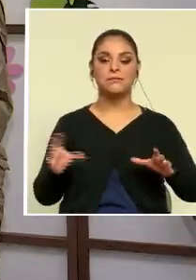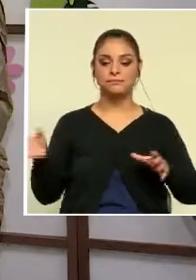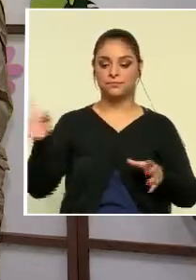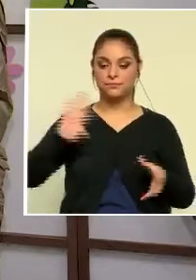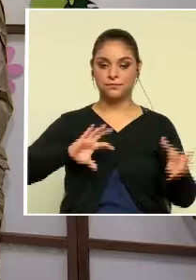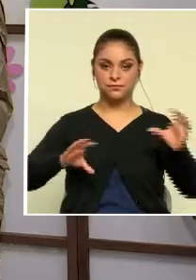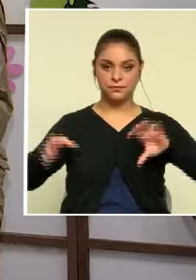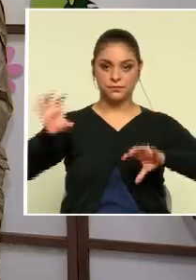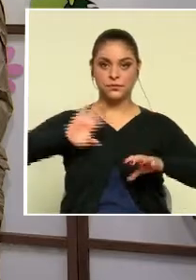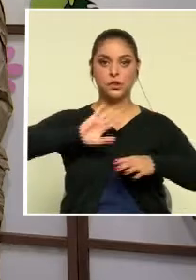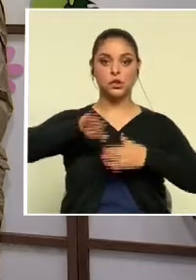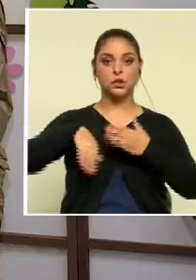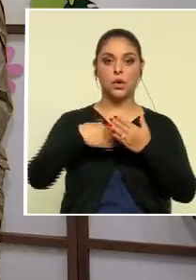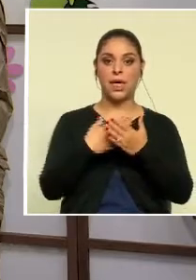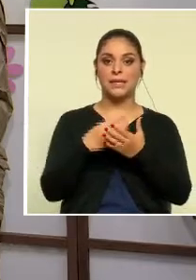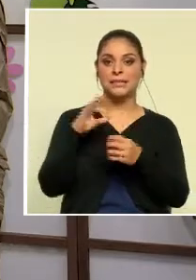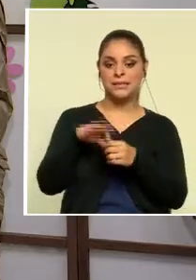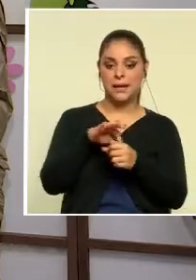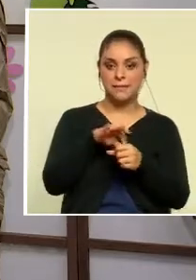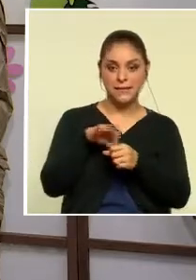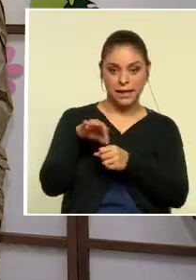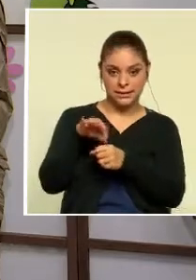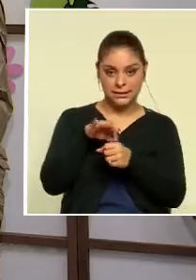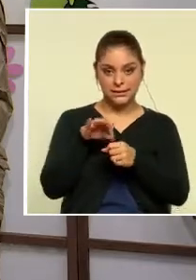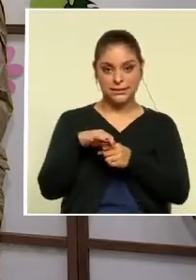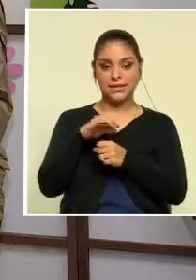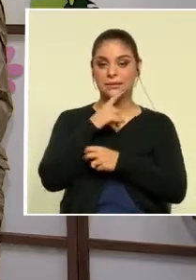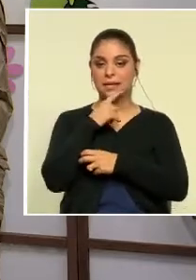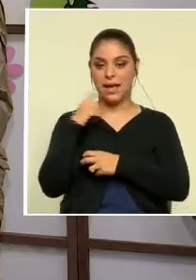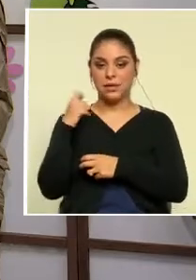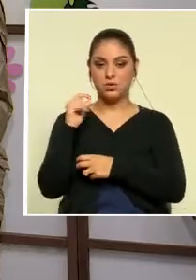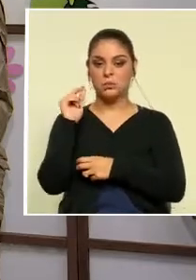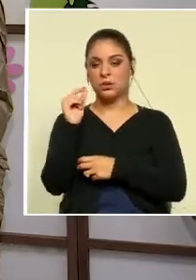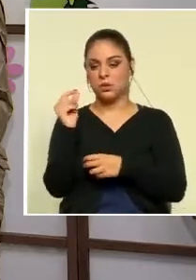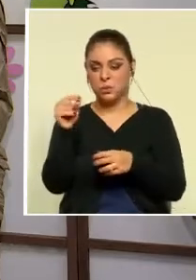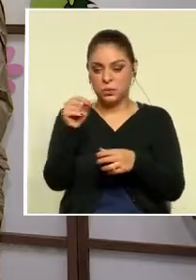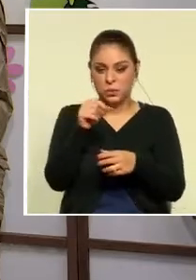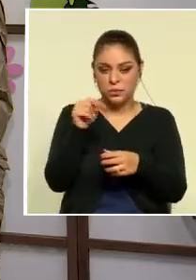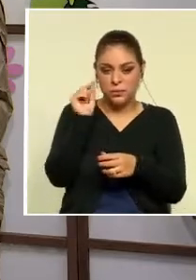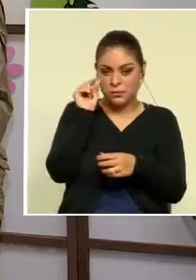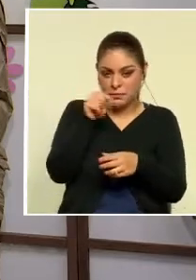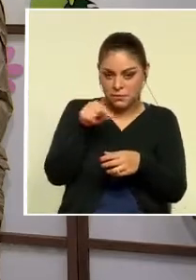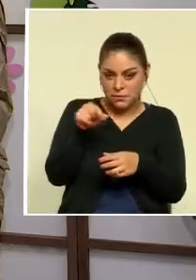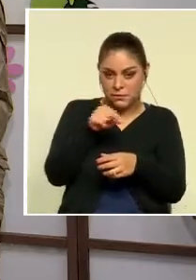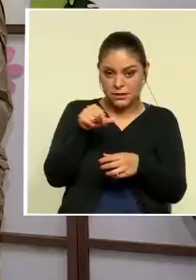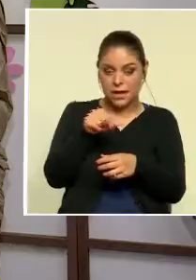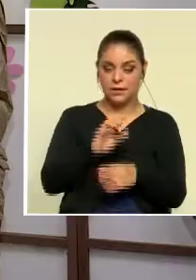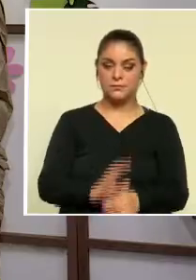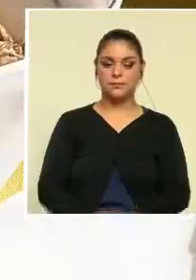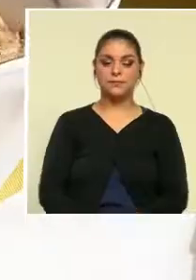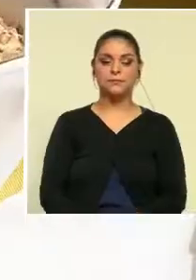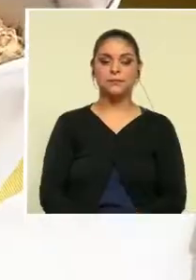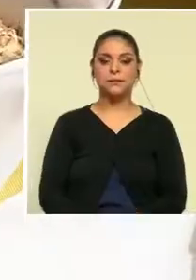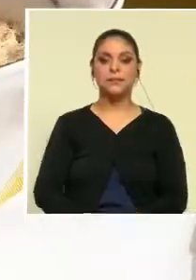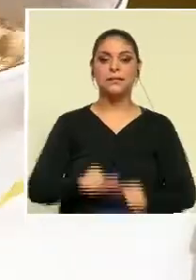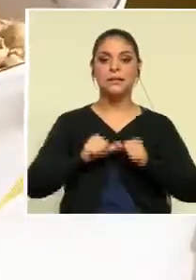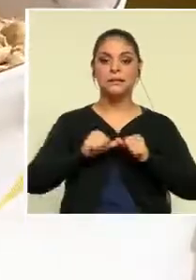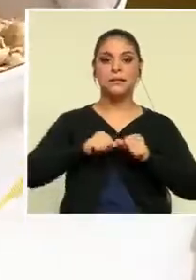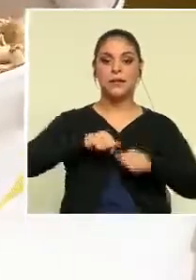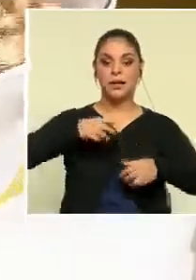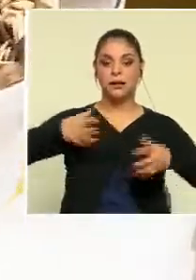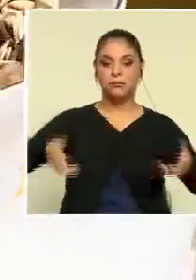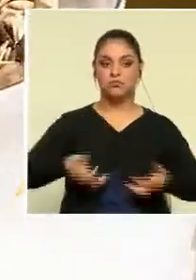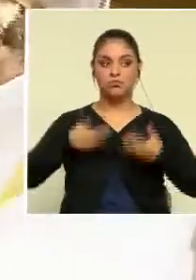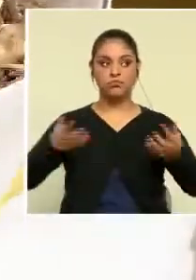semillitas seca le falta una pizca de sal vamos a seguir revolviendo los